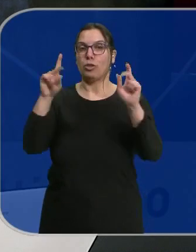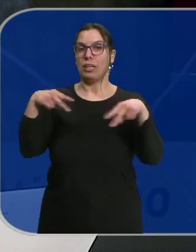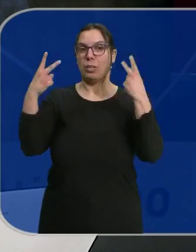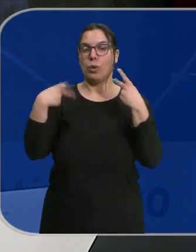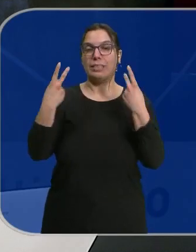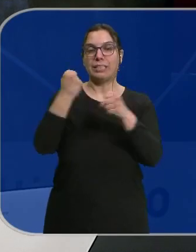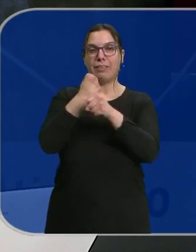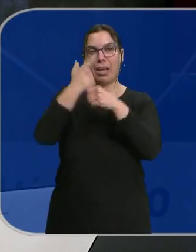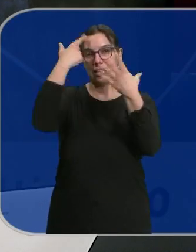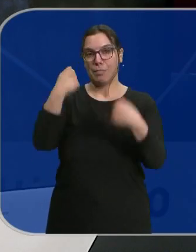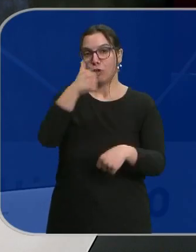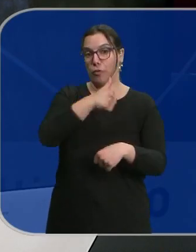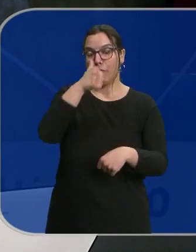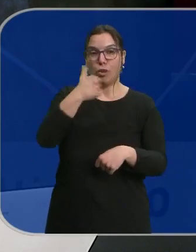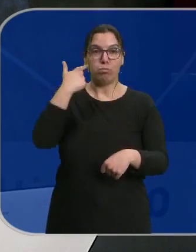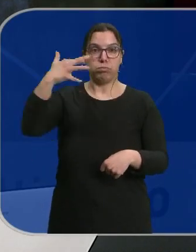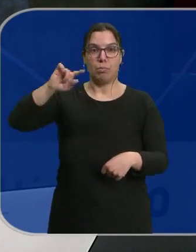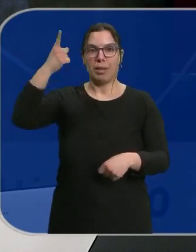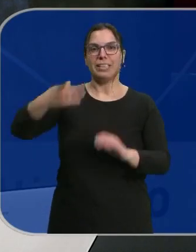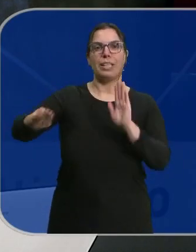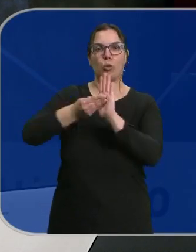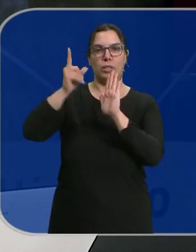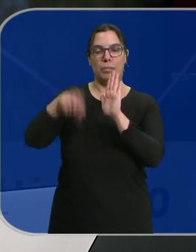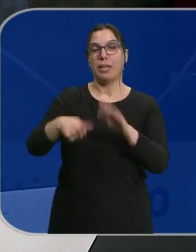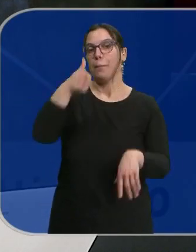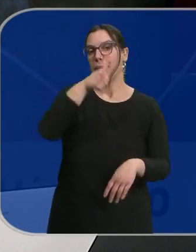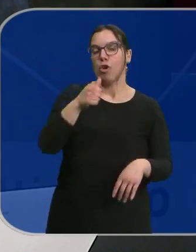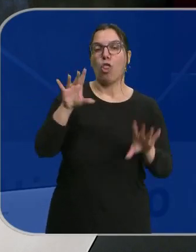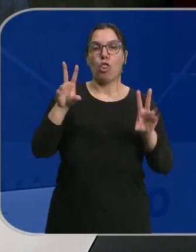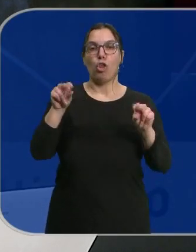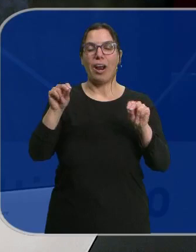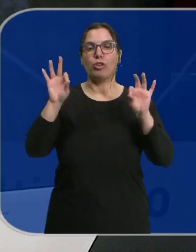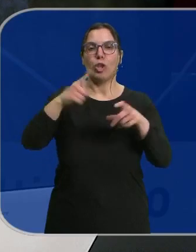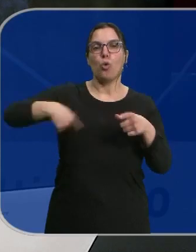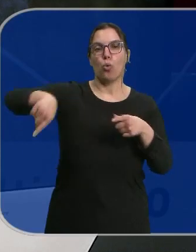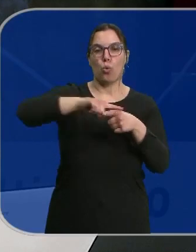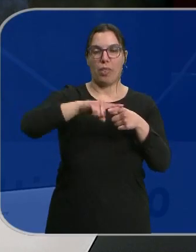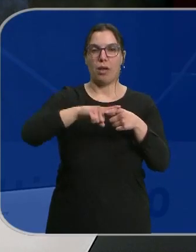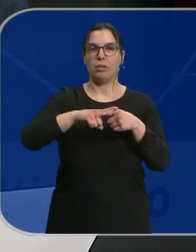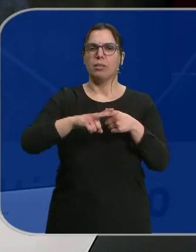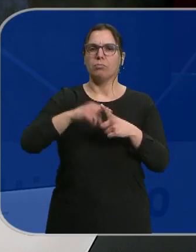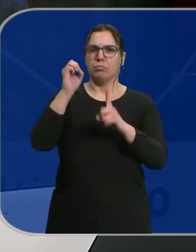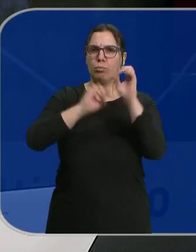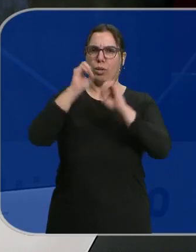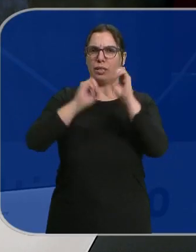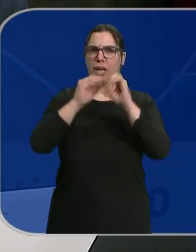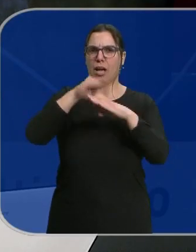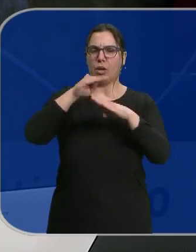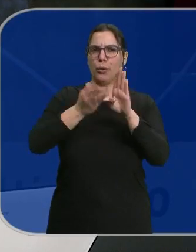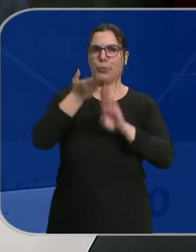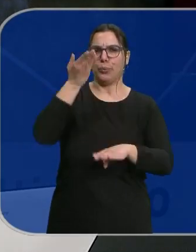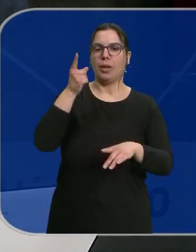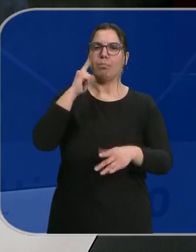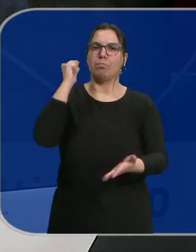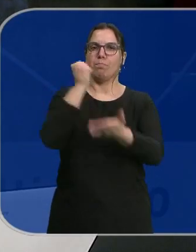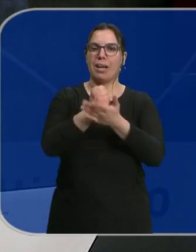más prestigiosos del país, que los incluyen en sus cartas de vinos. Son los Dorados de Rueda, vinos de licor con alta graduación que marcan el origen